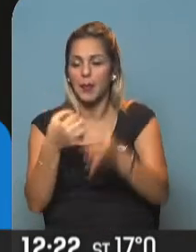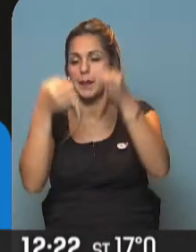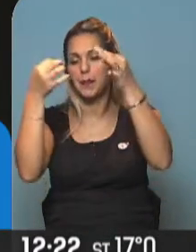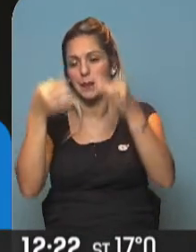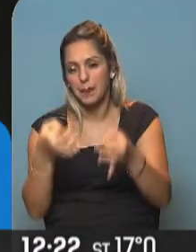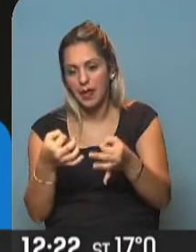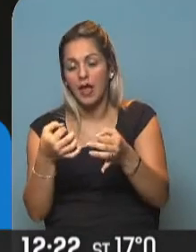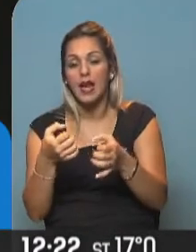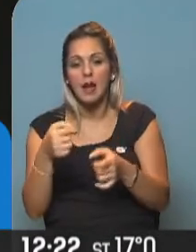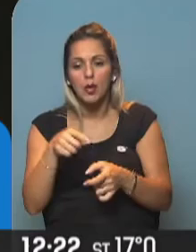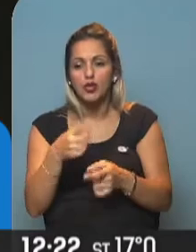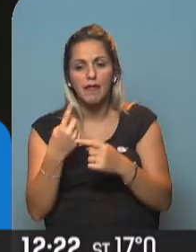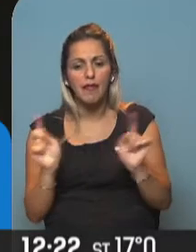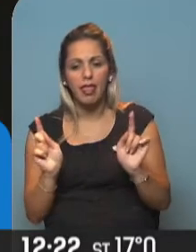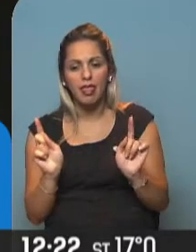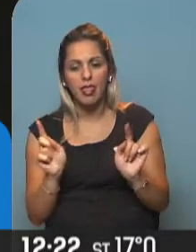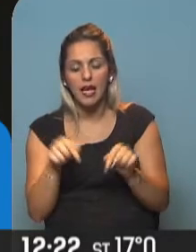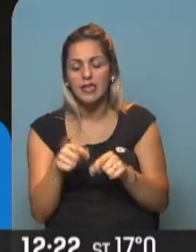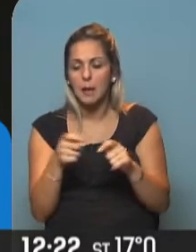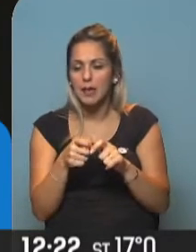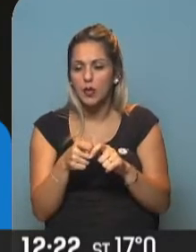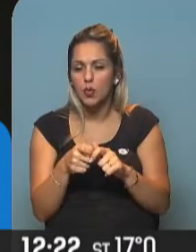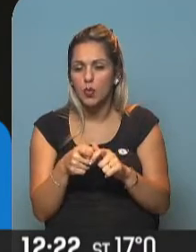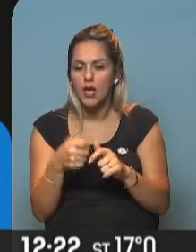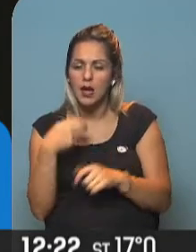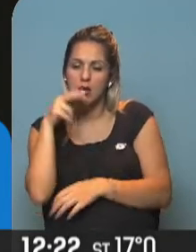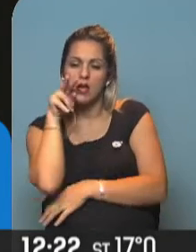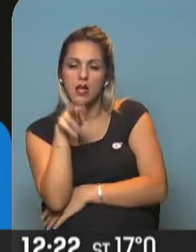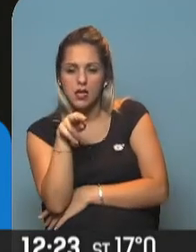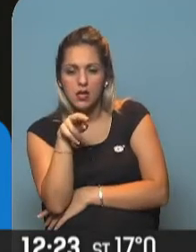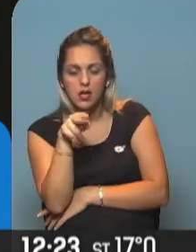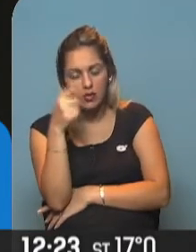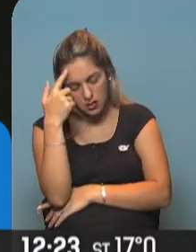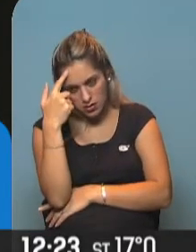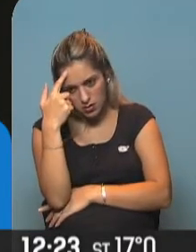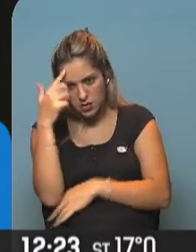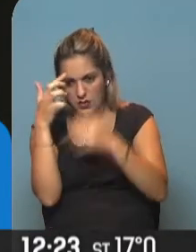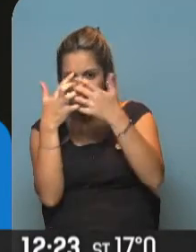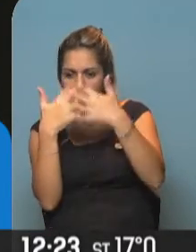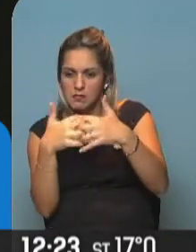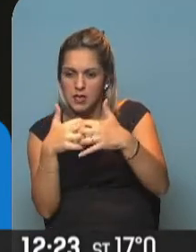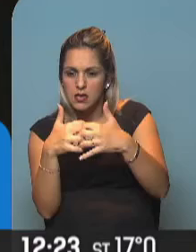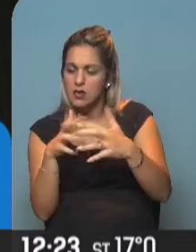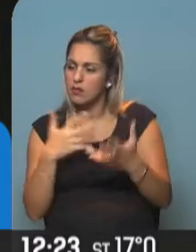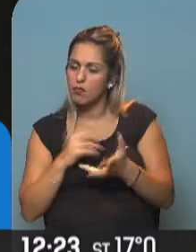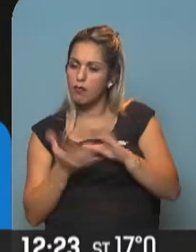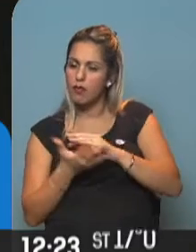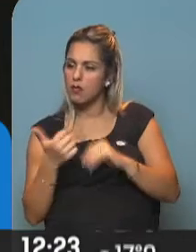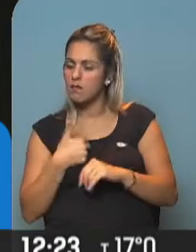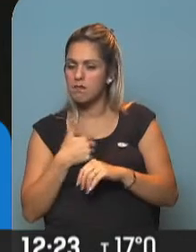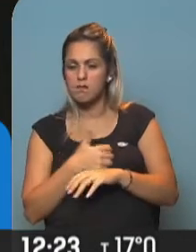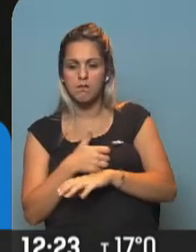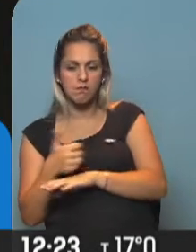sus trampas. La película lo que te permite es pensar, ponerte en otro lugar, en lugares